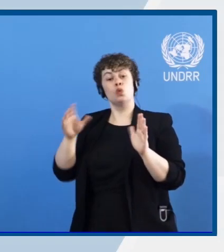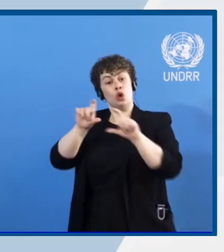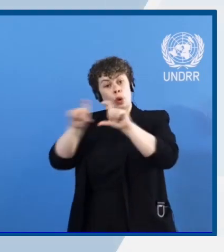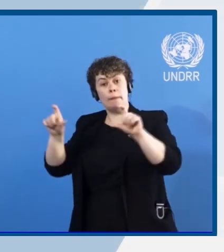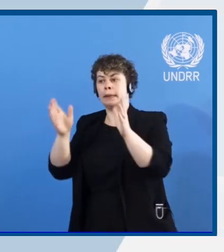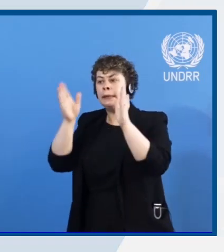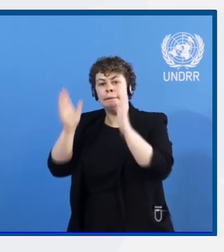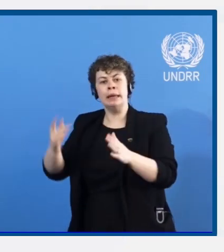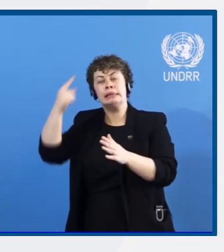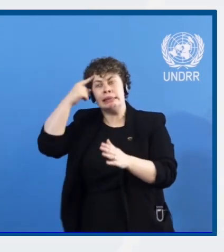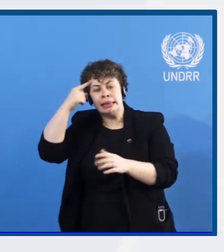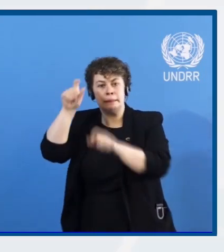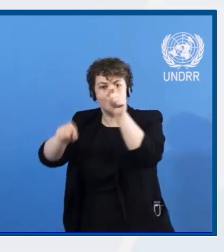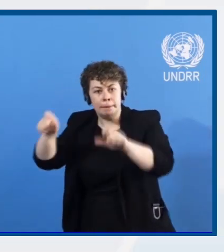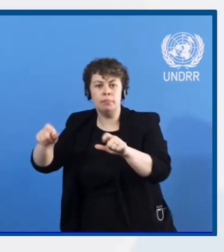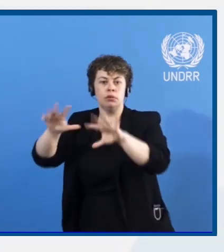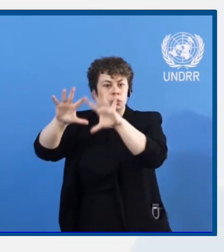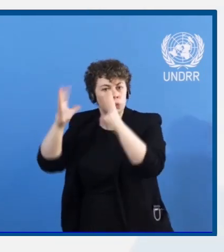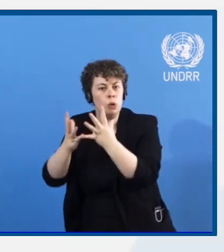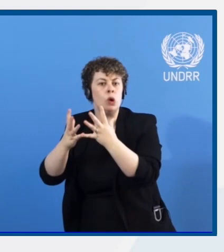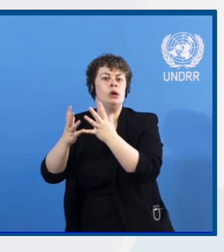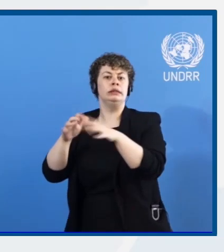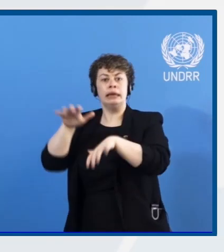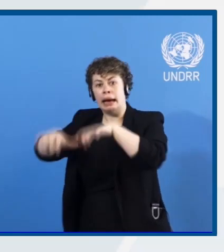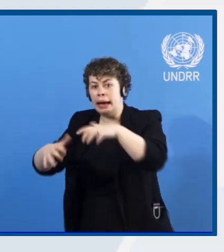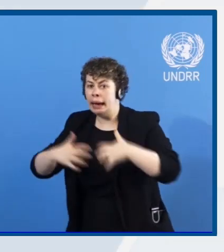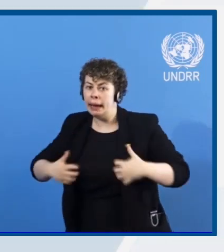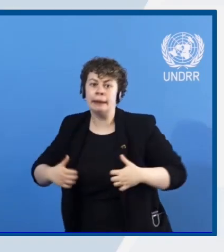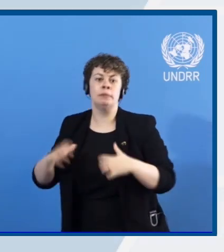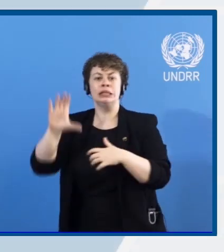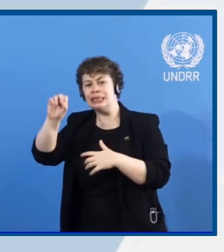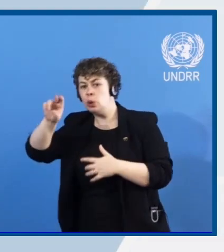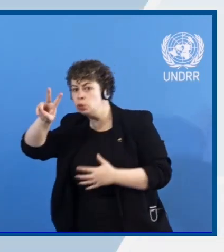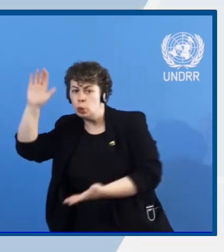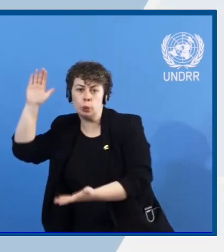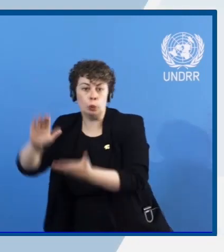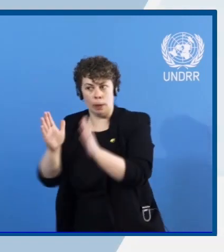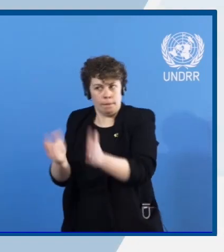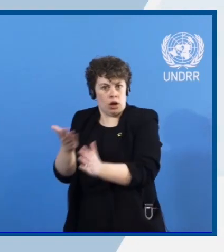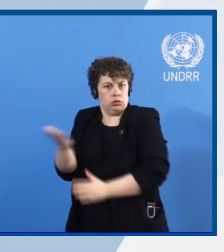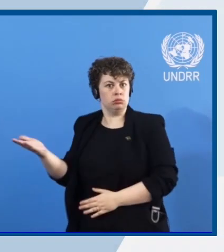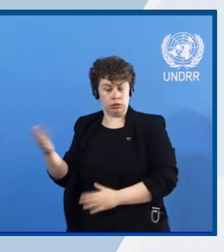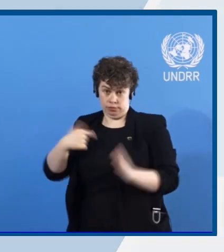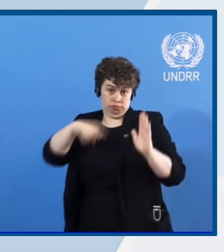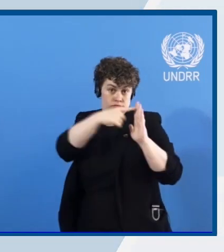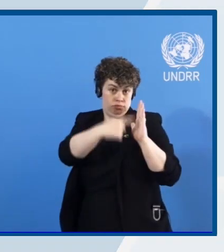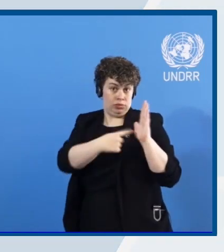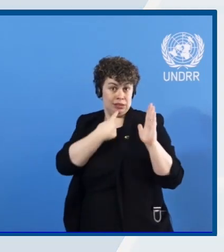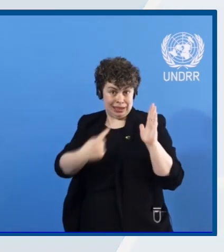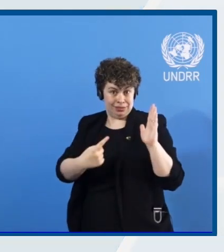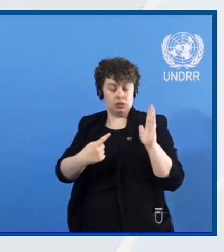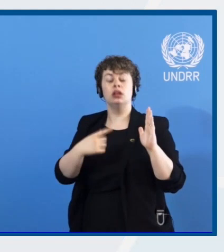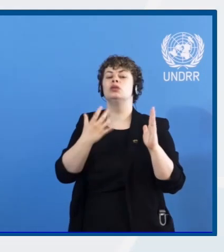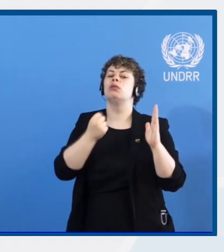Entonces, uno de los aspectos que hemos tratado de promover es que esos programas de responsabilidad social, bajo un concepto de sustentabilidad corporativa,